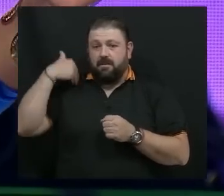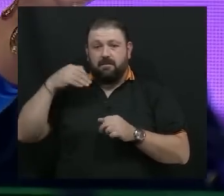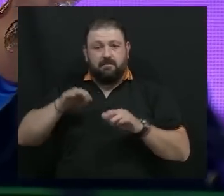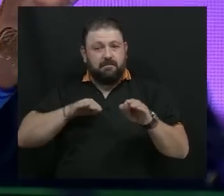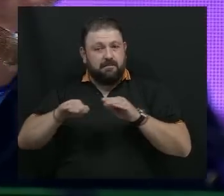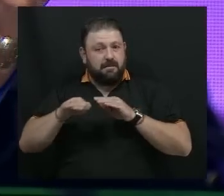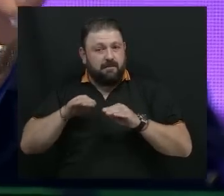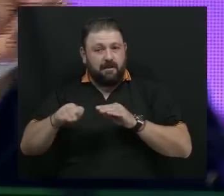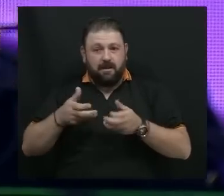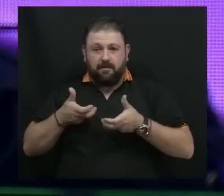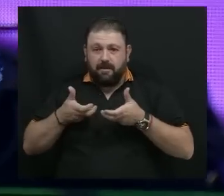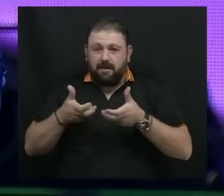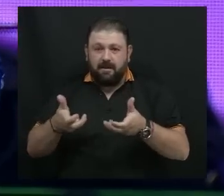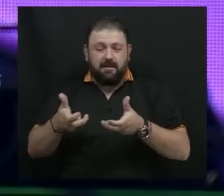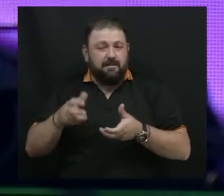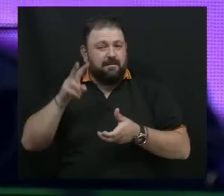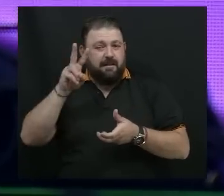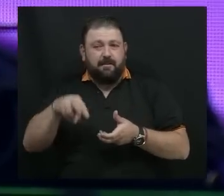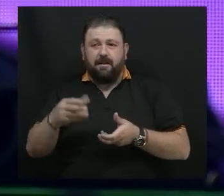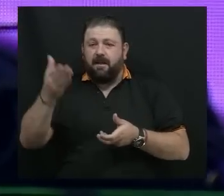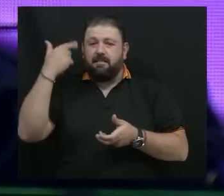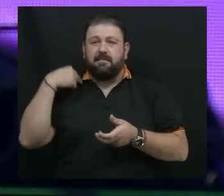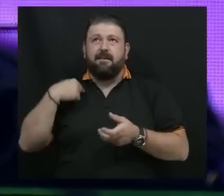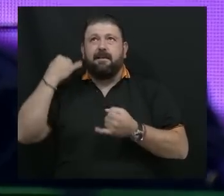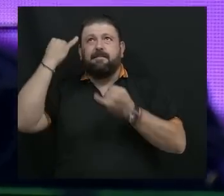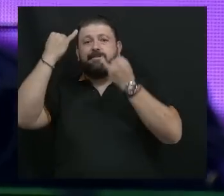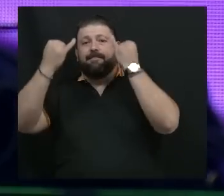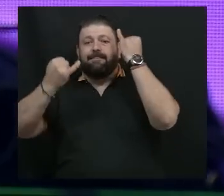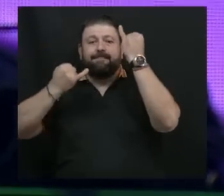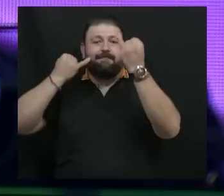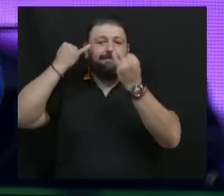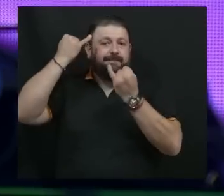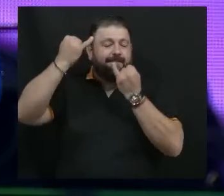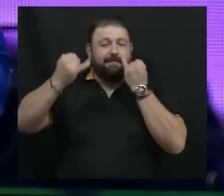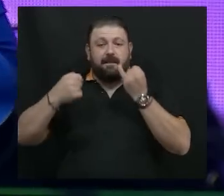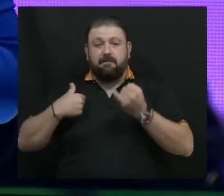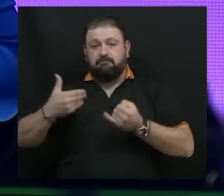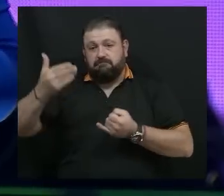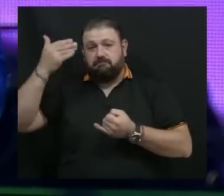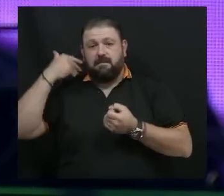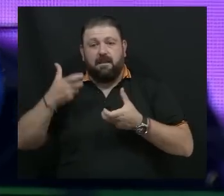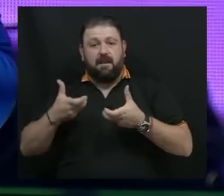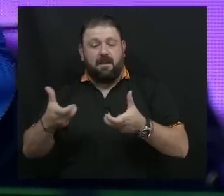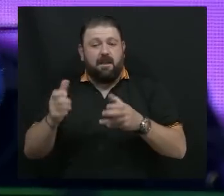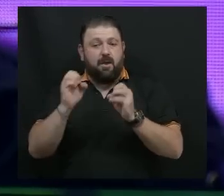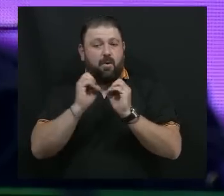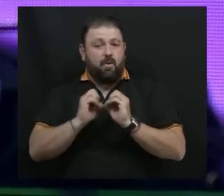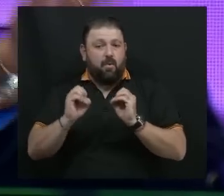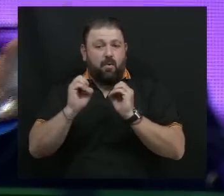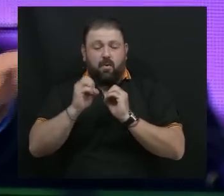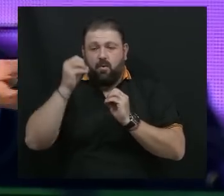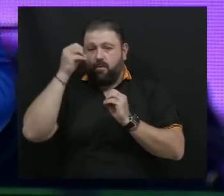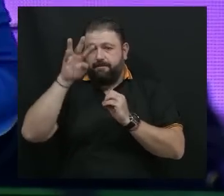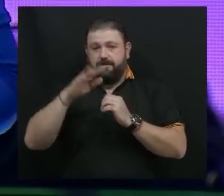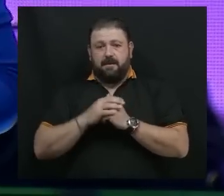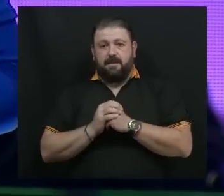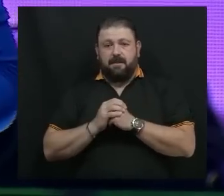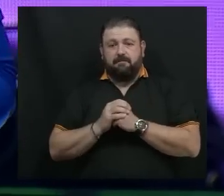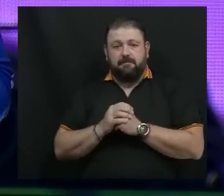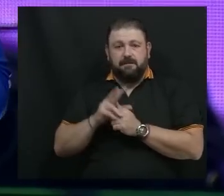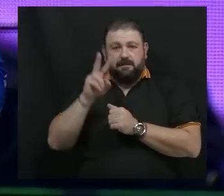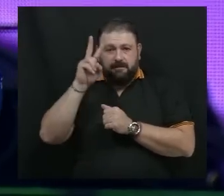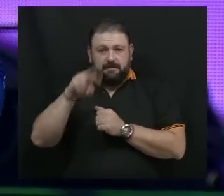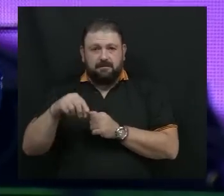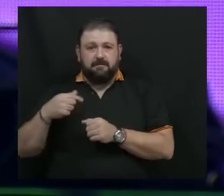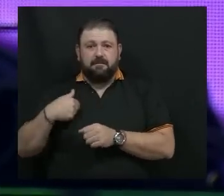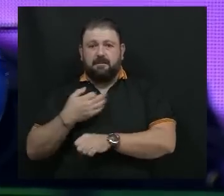era imaginación, todo era ilusión, todo era, pero para mí qué, pero para mí cuándo. Vengo de una familia de